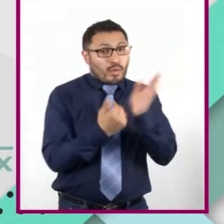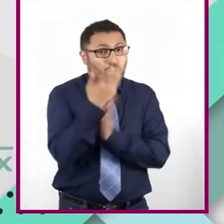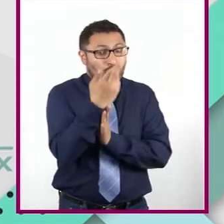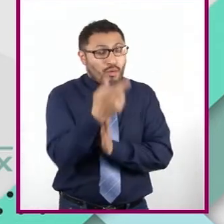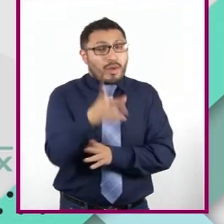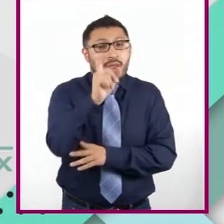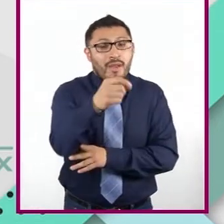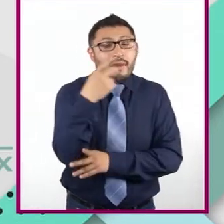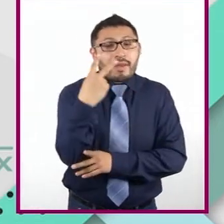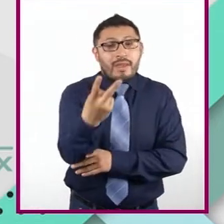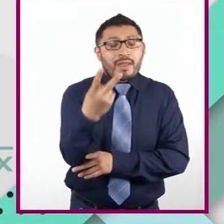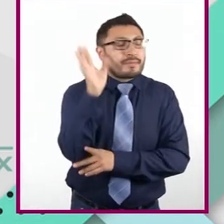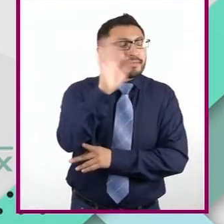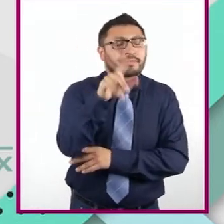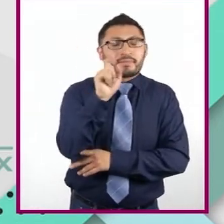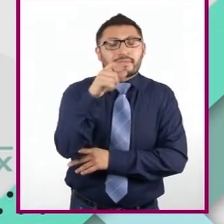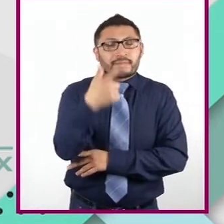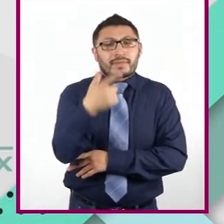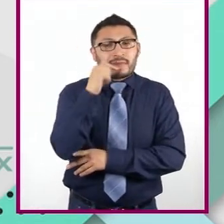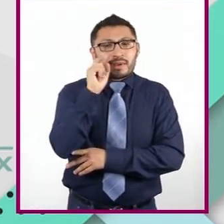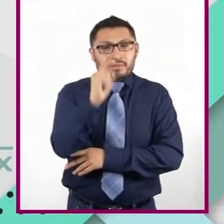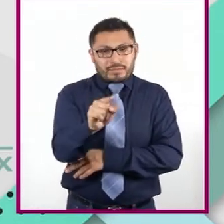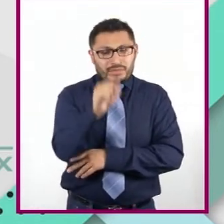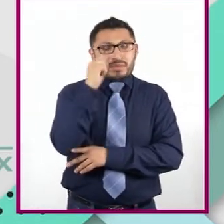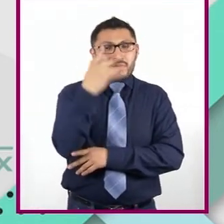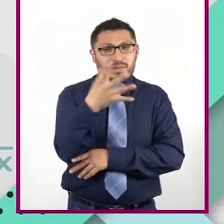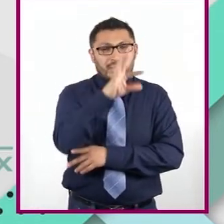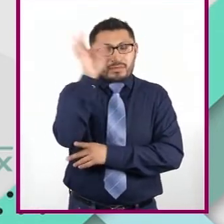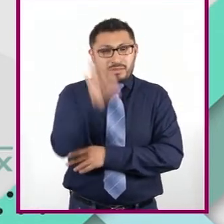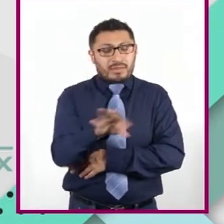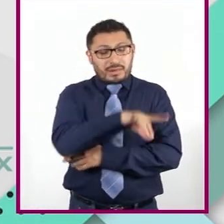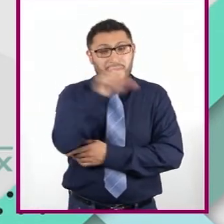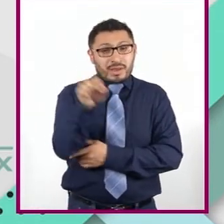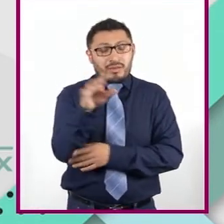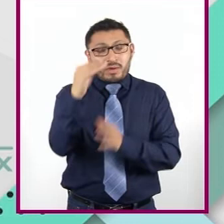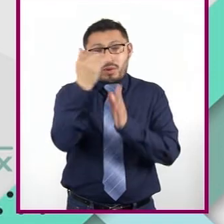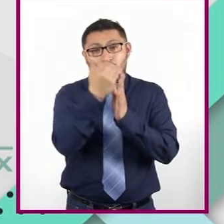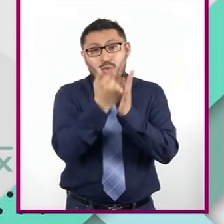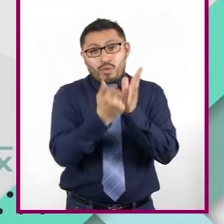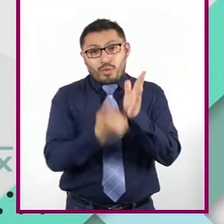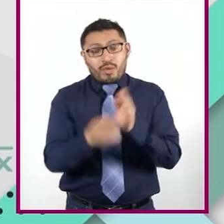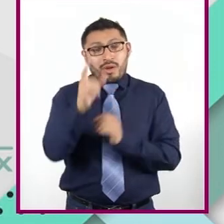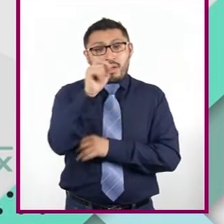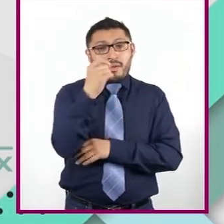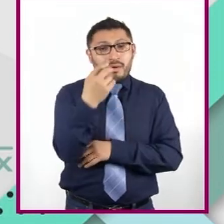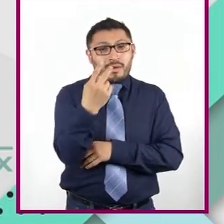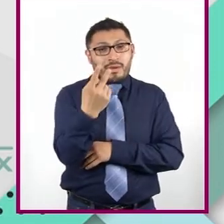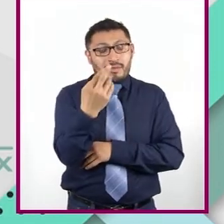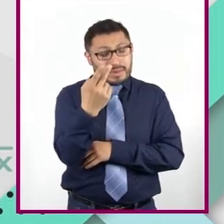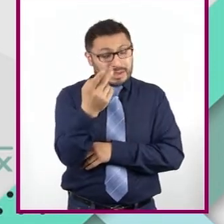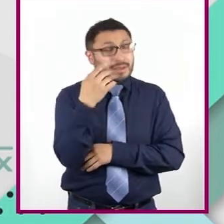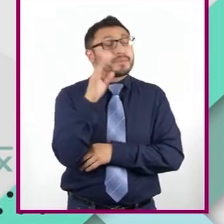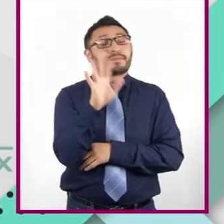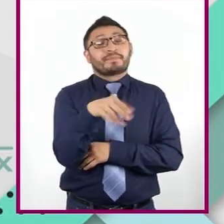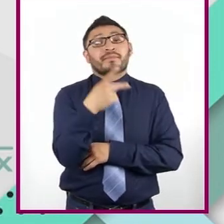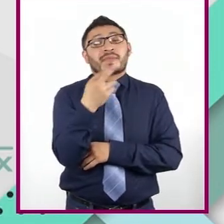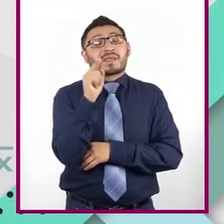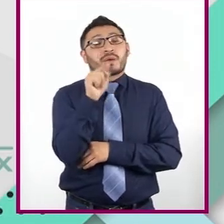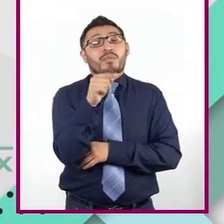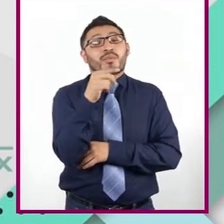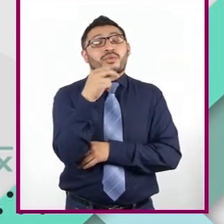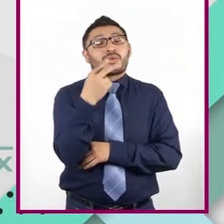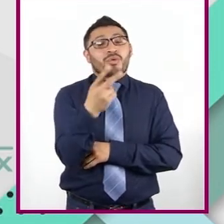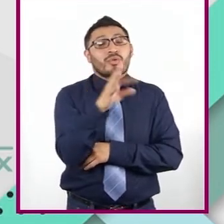al 27.5% y posteriormente disminuyó al 25.2%,